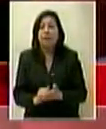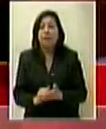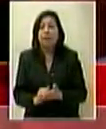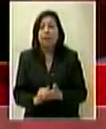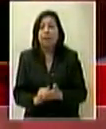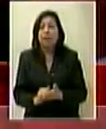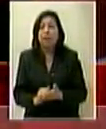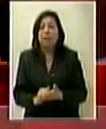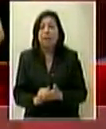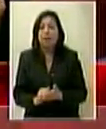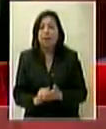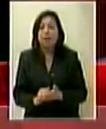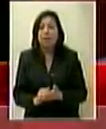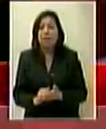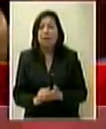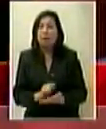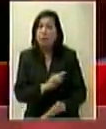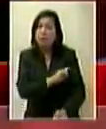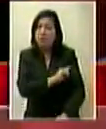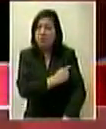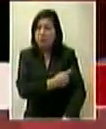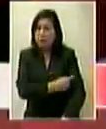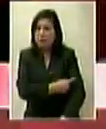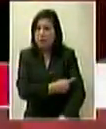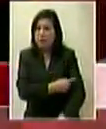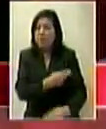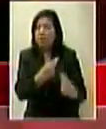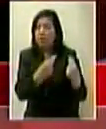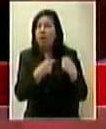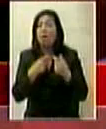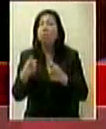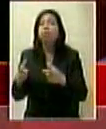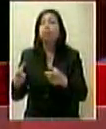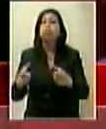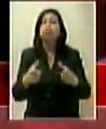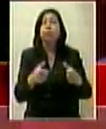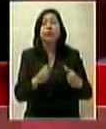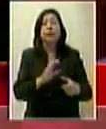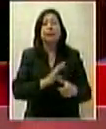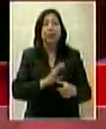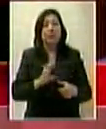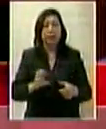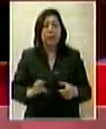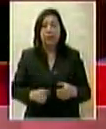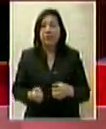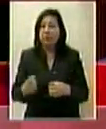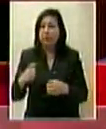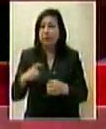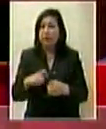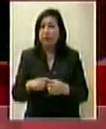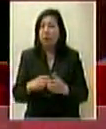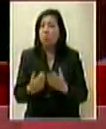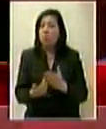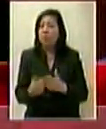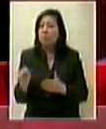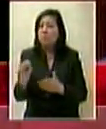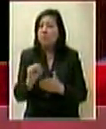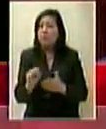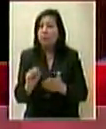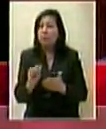vamos a fortalecer el rol fiscalizador del Estado y la implementación del nuevo